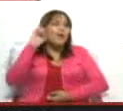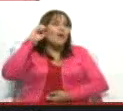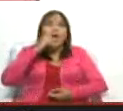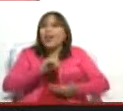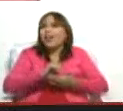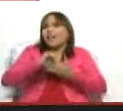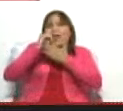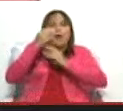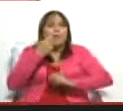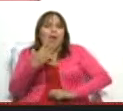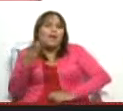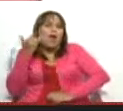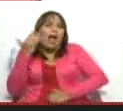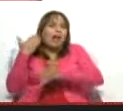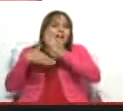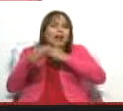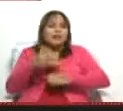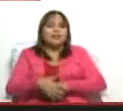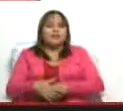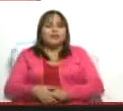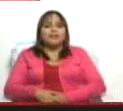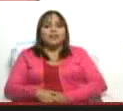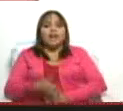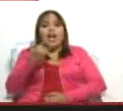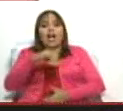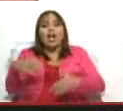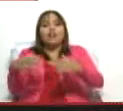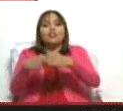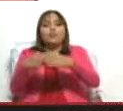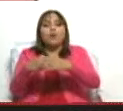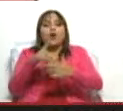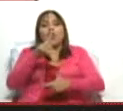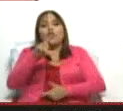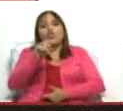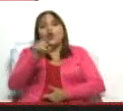tuvieron, va a estar amenizado por el grupo Los Rastrojos,